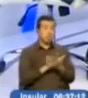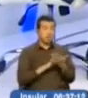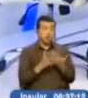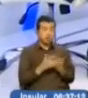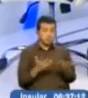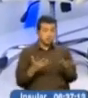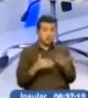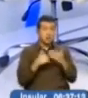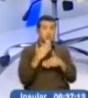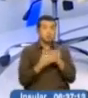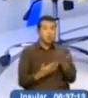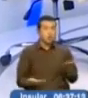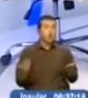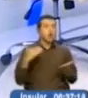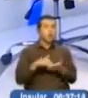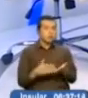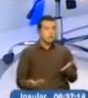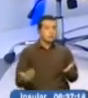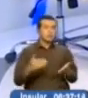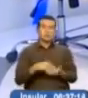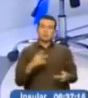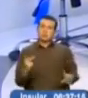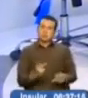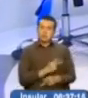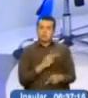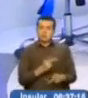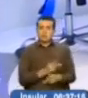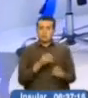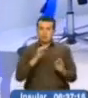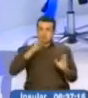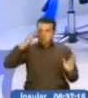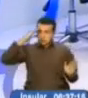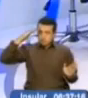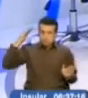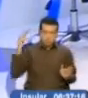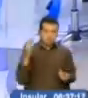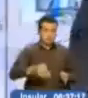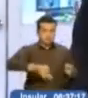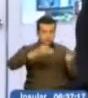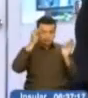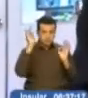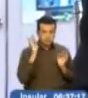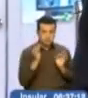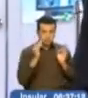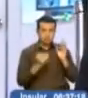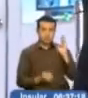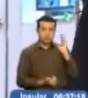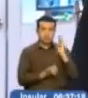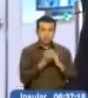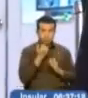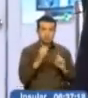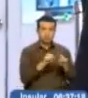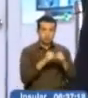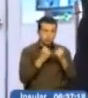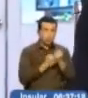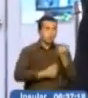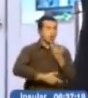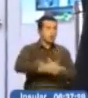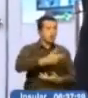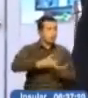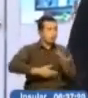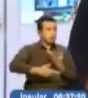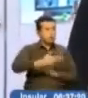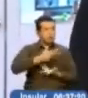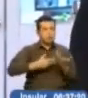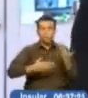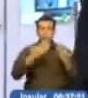hablado, se van a reproducir y cada vez peor. Si no hay un apuntalamiento fuerte a crear espacios de socialidad distintos, es decir,